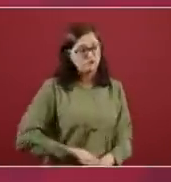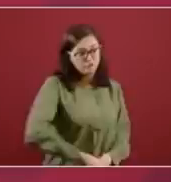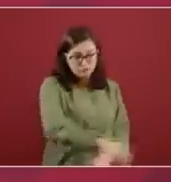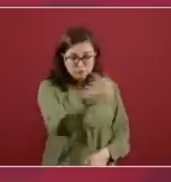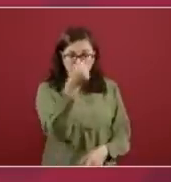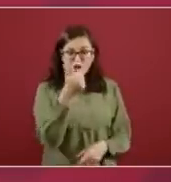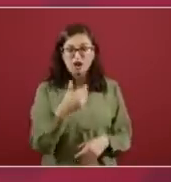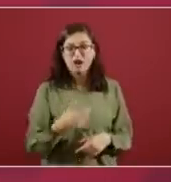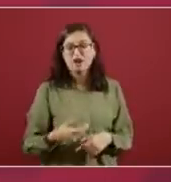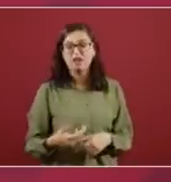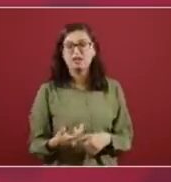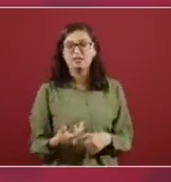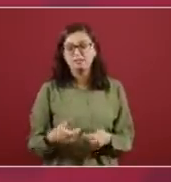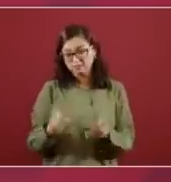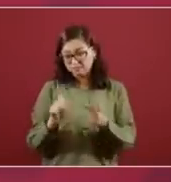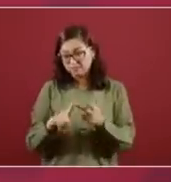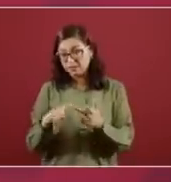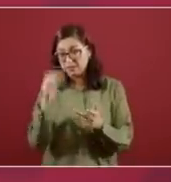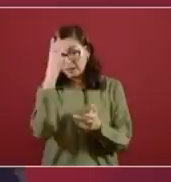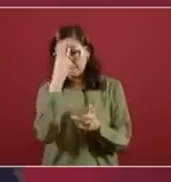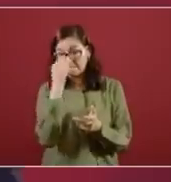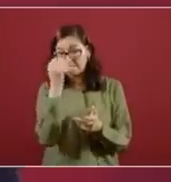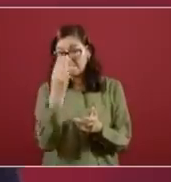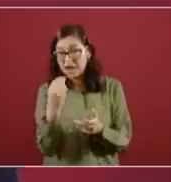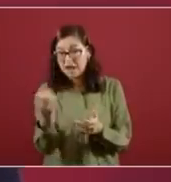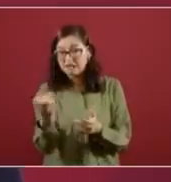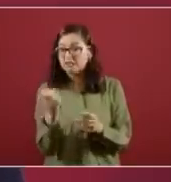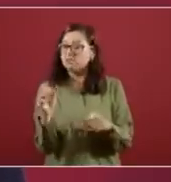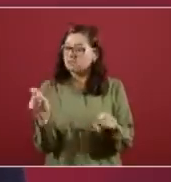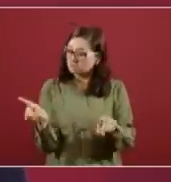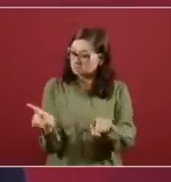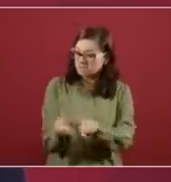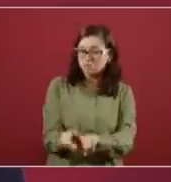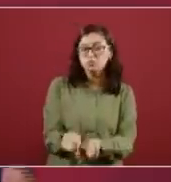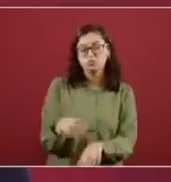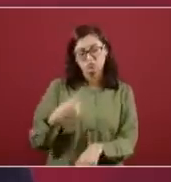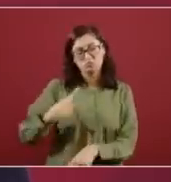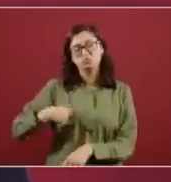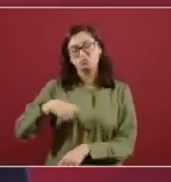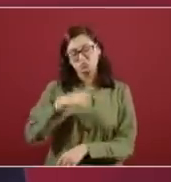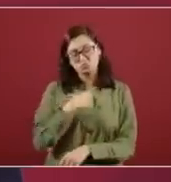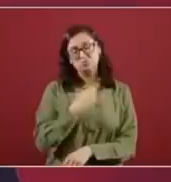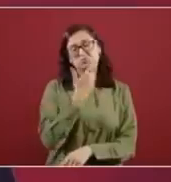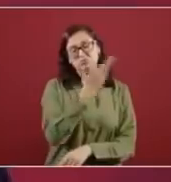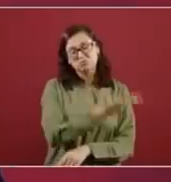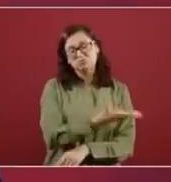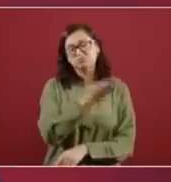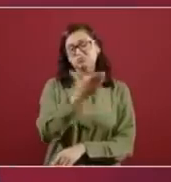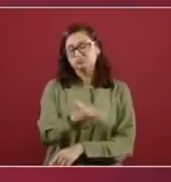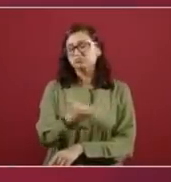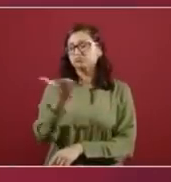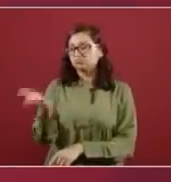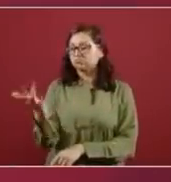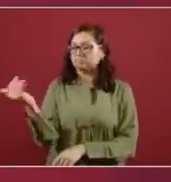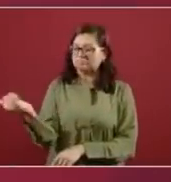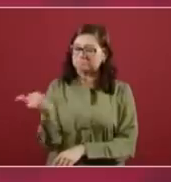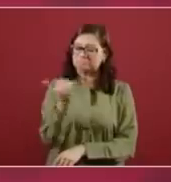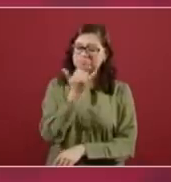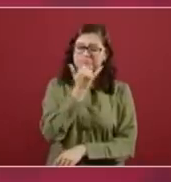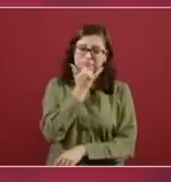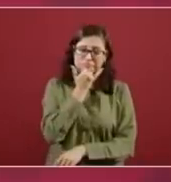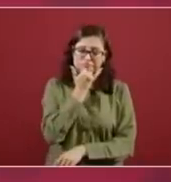a los mayas lo vamos a hacer ah los